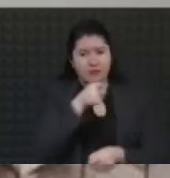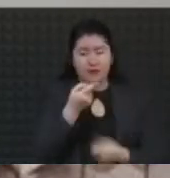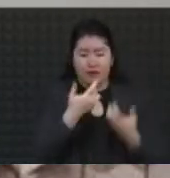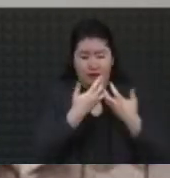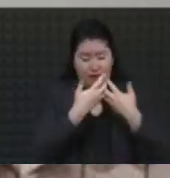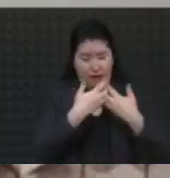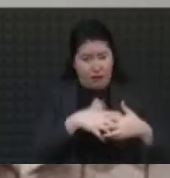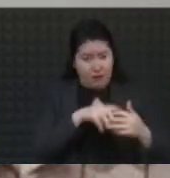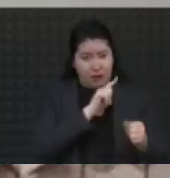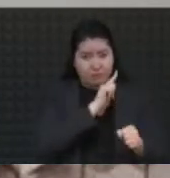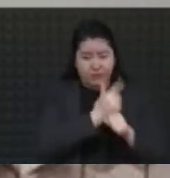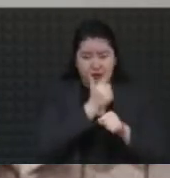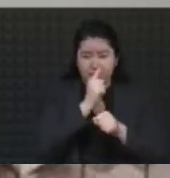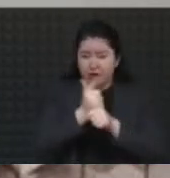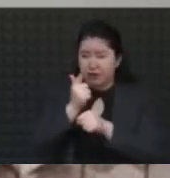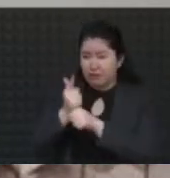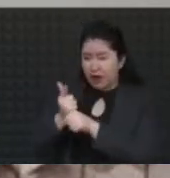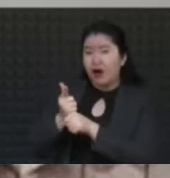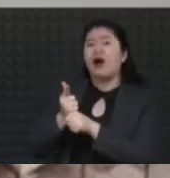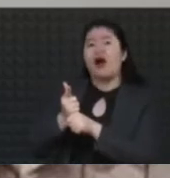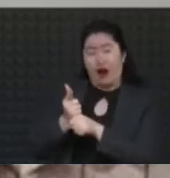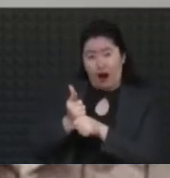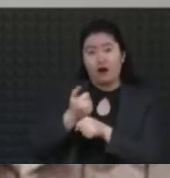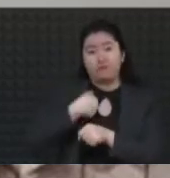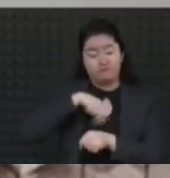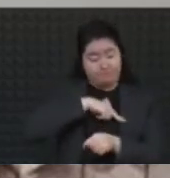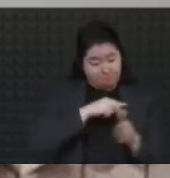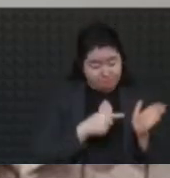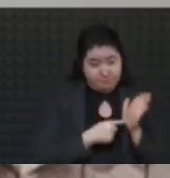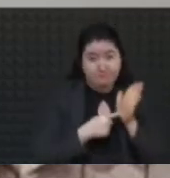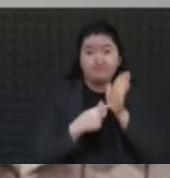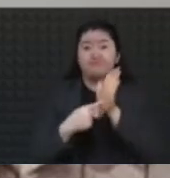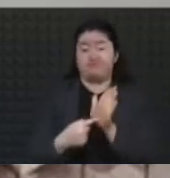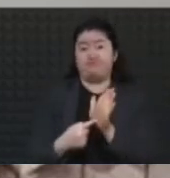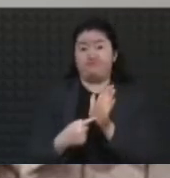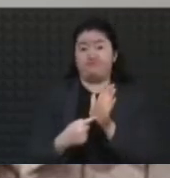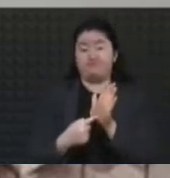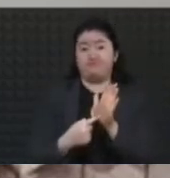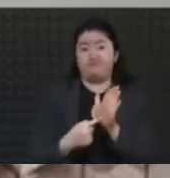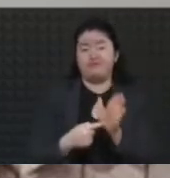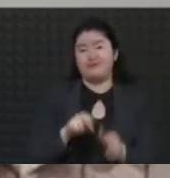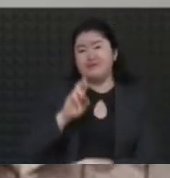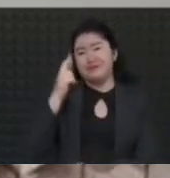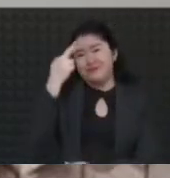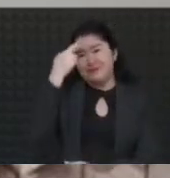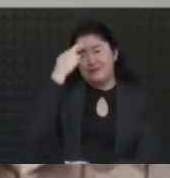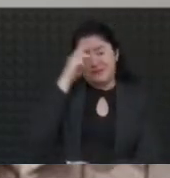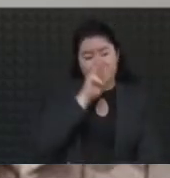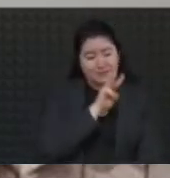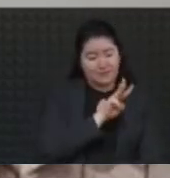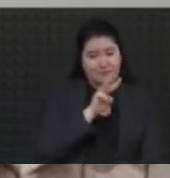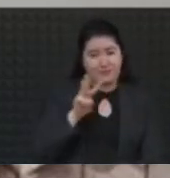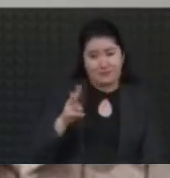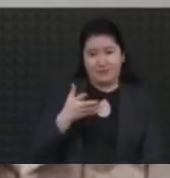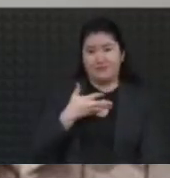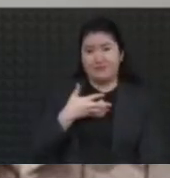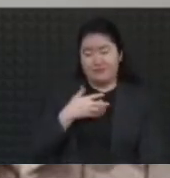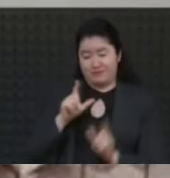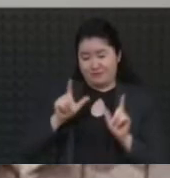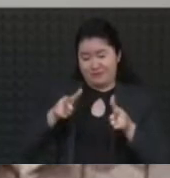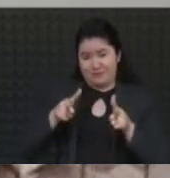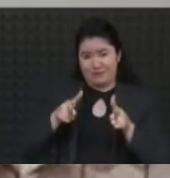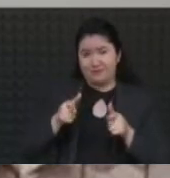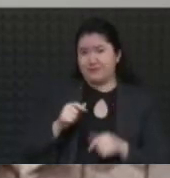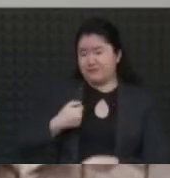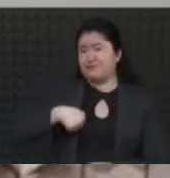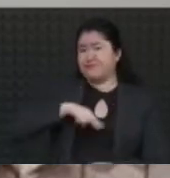y absoluta transparencia. Les recuerdo que hay una página de transparencia de la línea 12 del metro que abrimos desde el